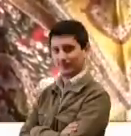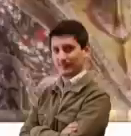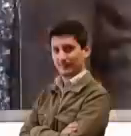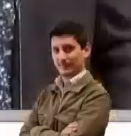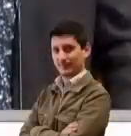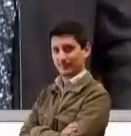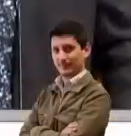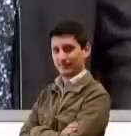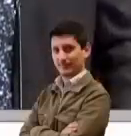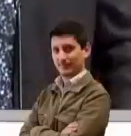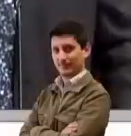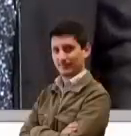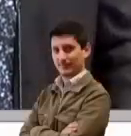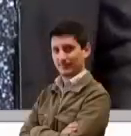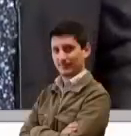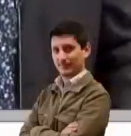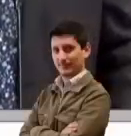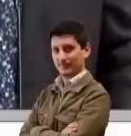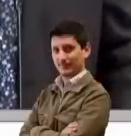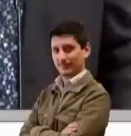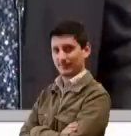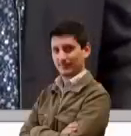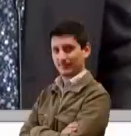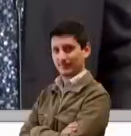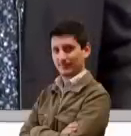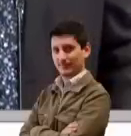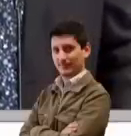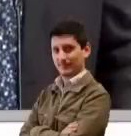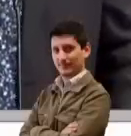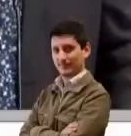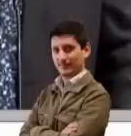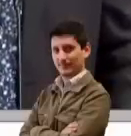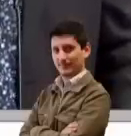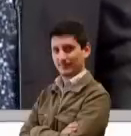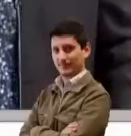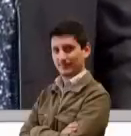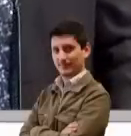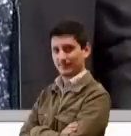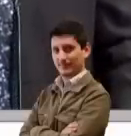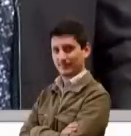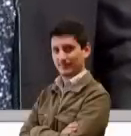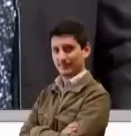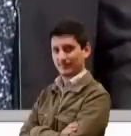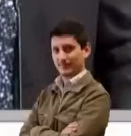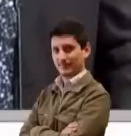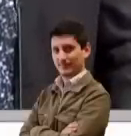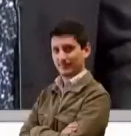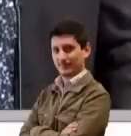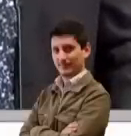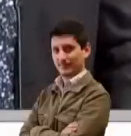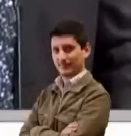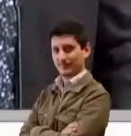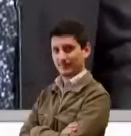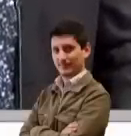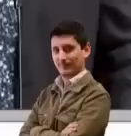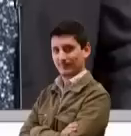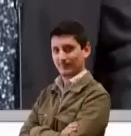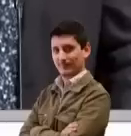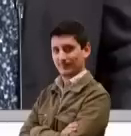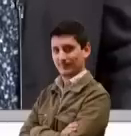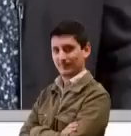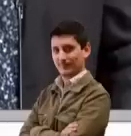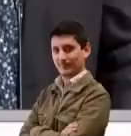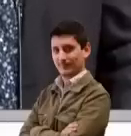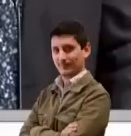que el punto político se estaba haciendo en torno al prejuicio que tenía la reforma, pero pasaban los minutos y seguía y seguía y seguía. Y un senador me